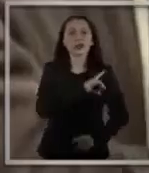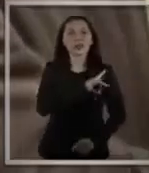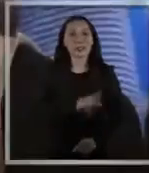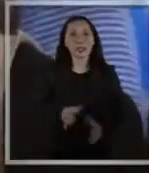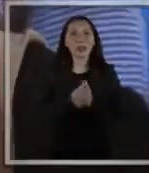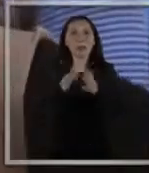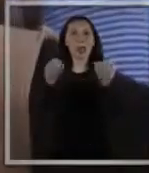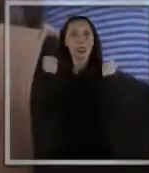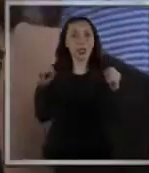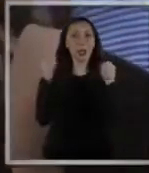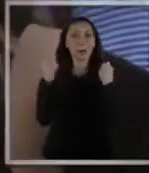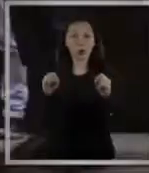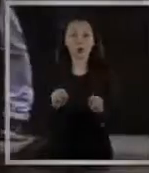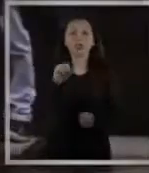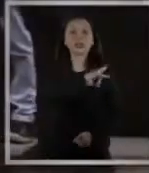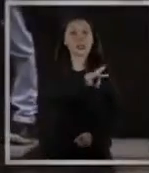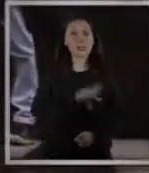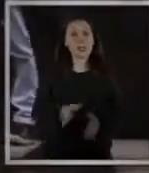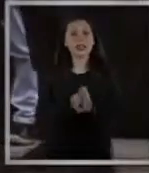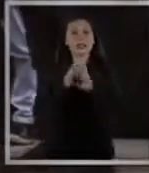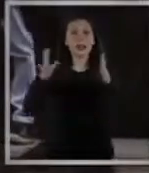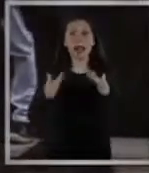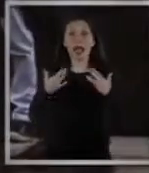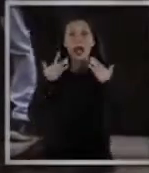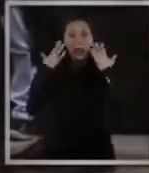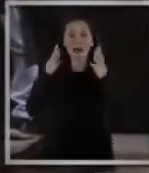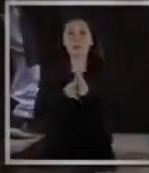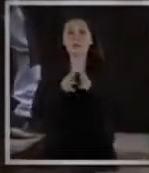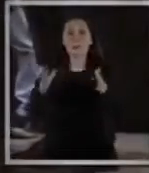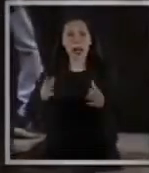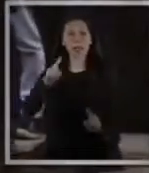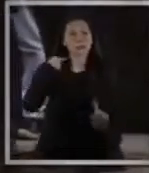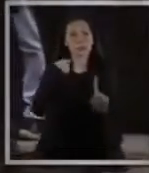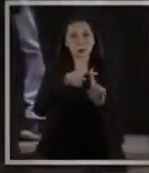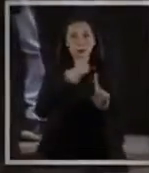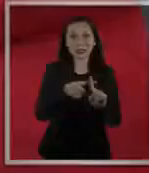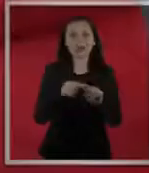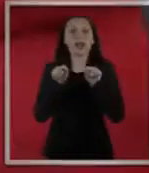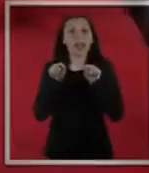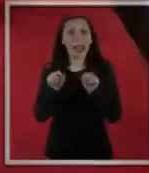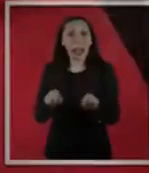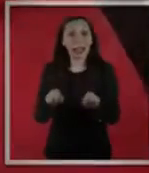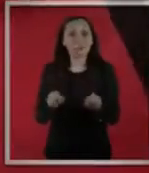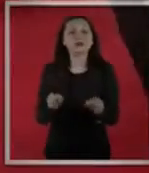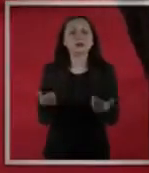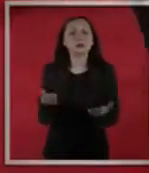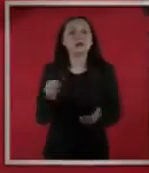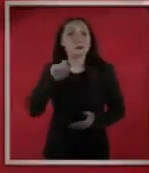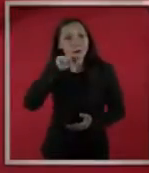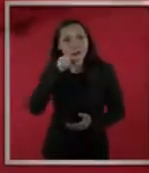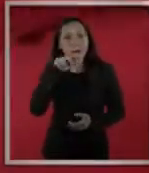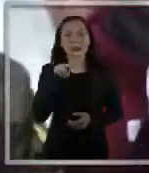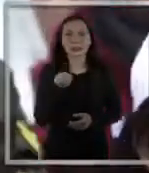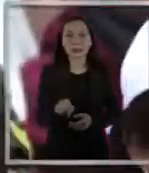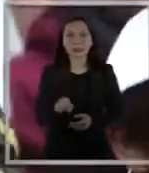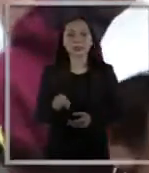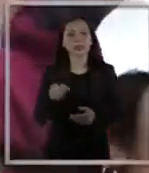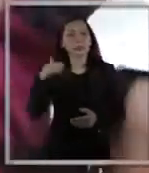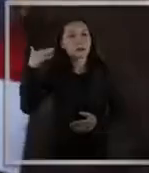cultura, un Chile con más deporte, un Chile con más alegría, con más optimismo. Eso es lo